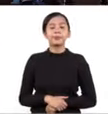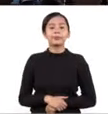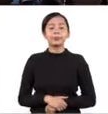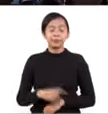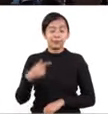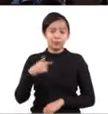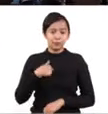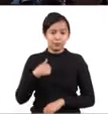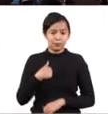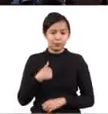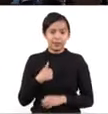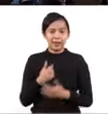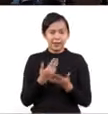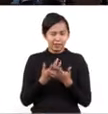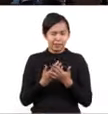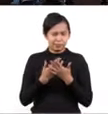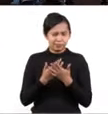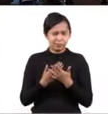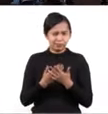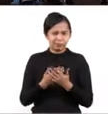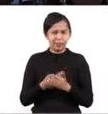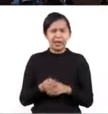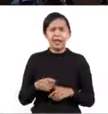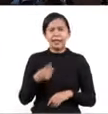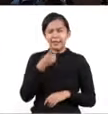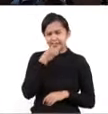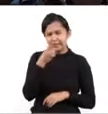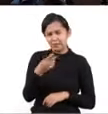Espero pronunciar adecuadamente el nombre.